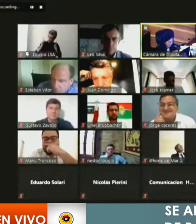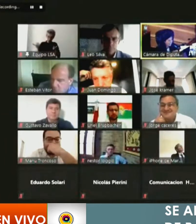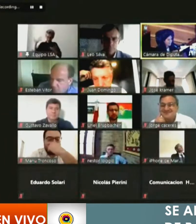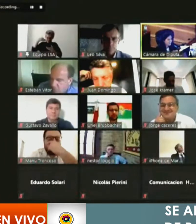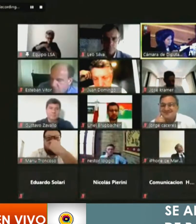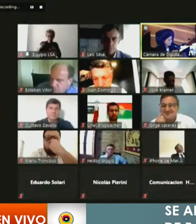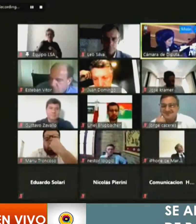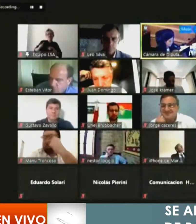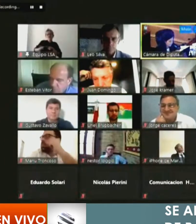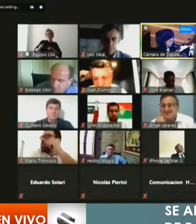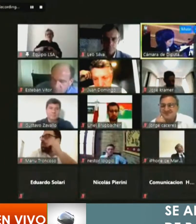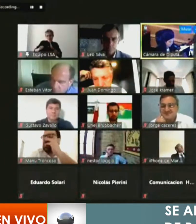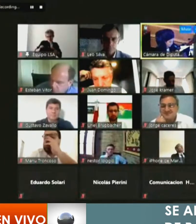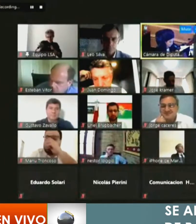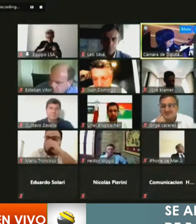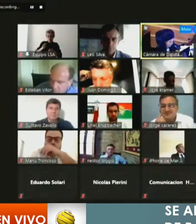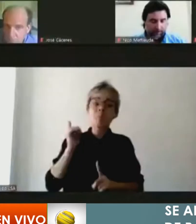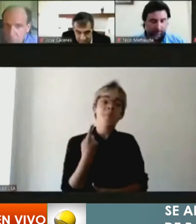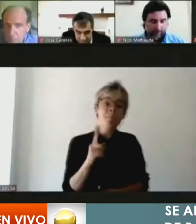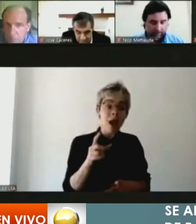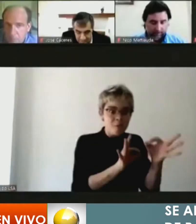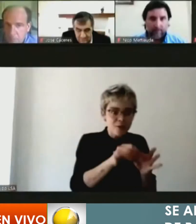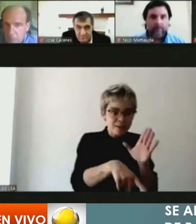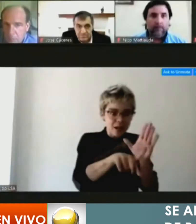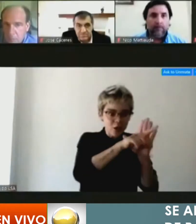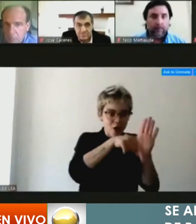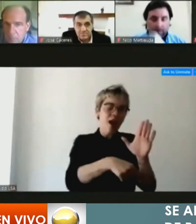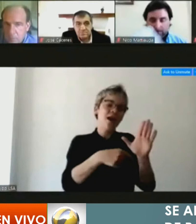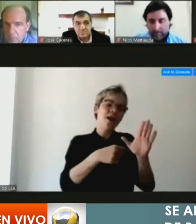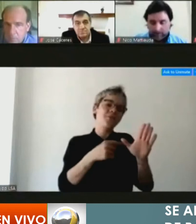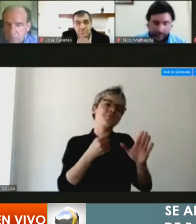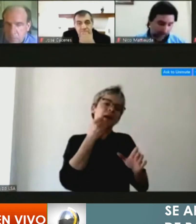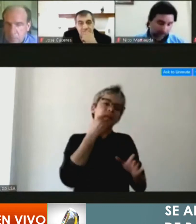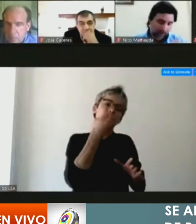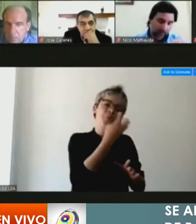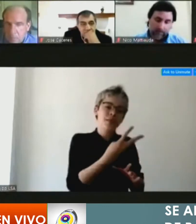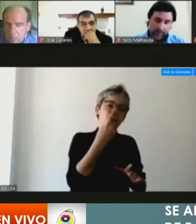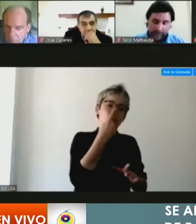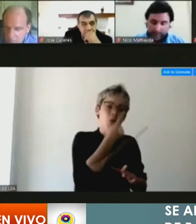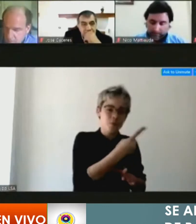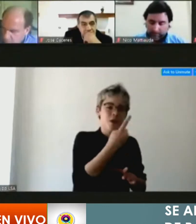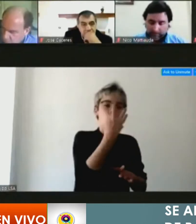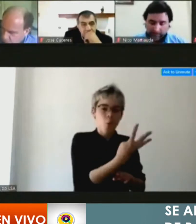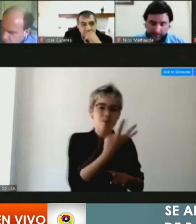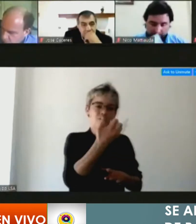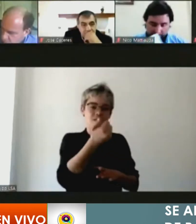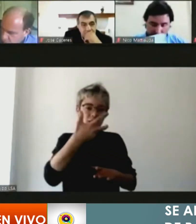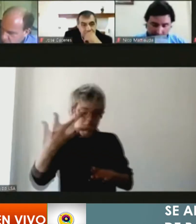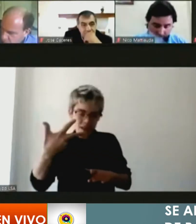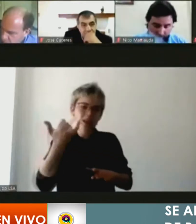acá en la provincia nos había quedado el 75-25, por decirle, ¿no? Uh-huh. Y normalmente es la realidad de lo que pasa en la